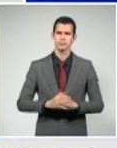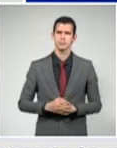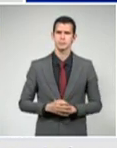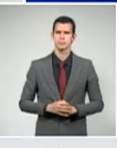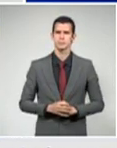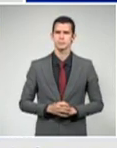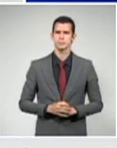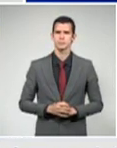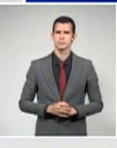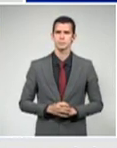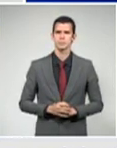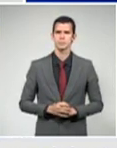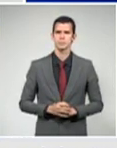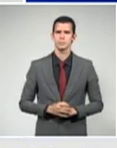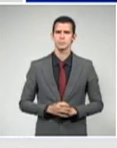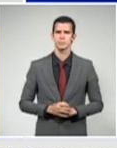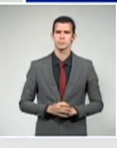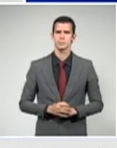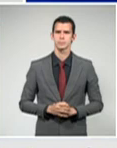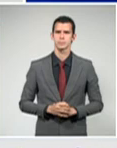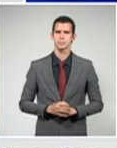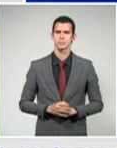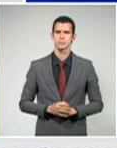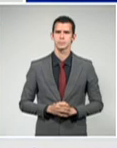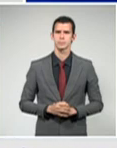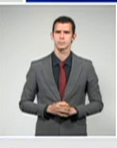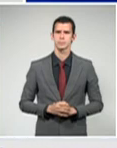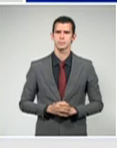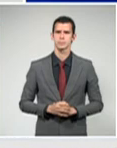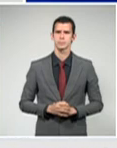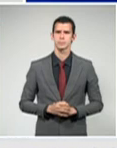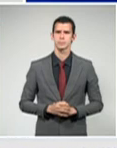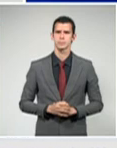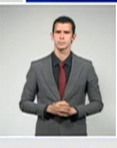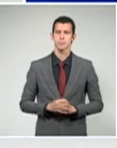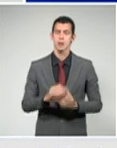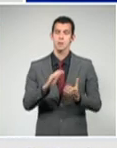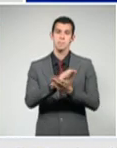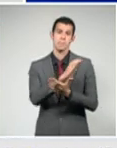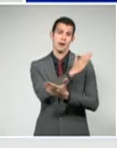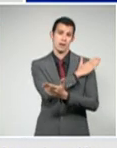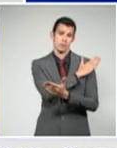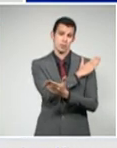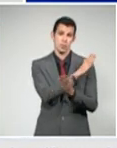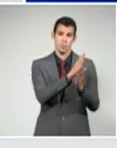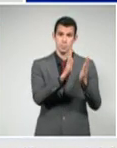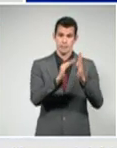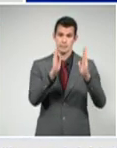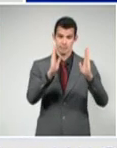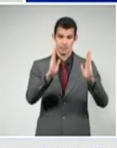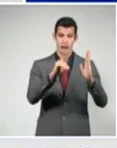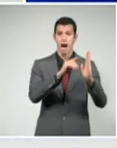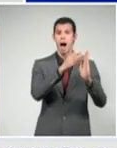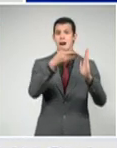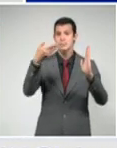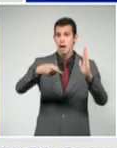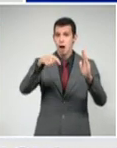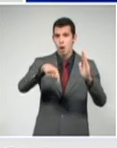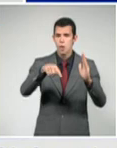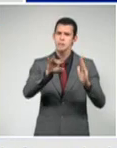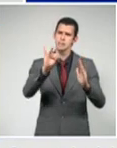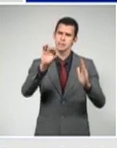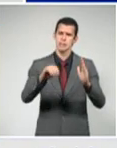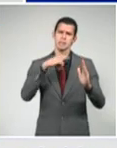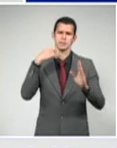Fallecidos, 70 acumulados en el mes de marzo, elevada cifra, como ya había dicho,